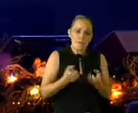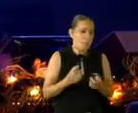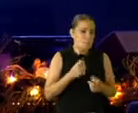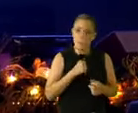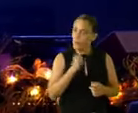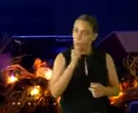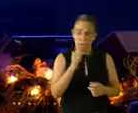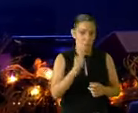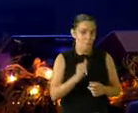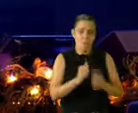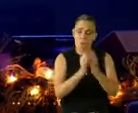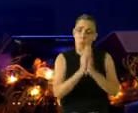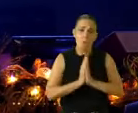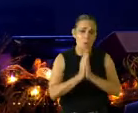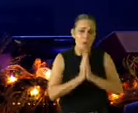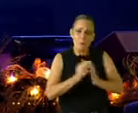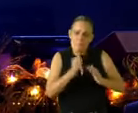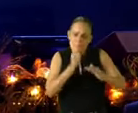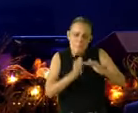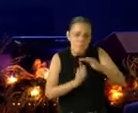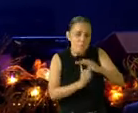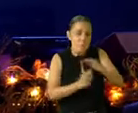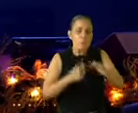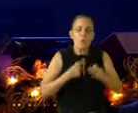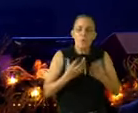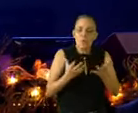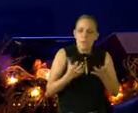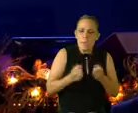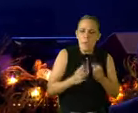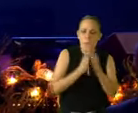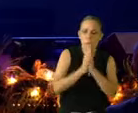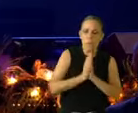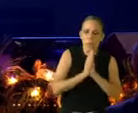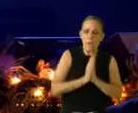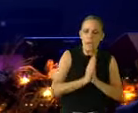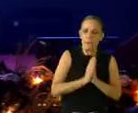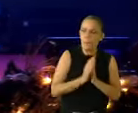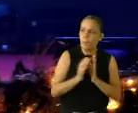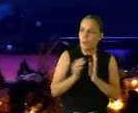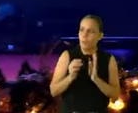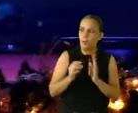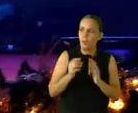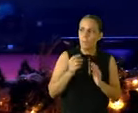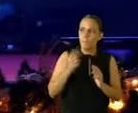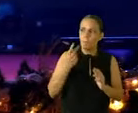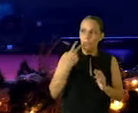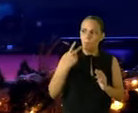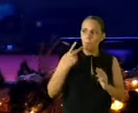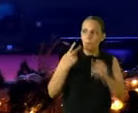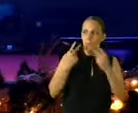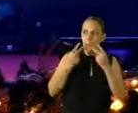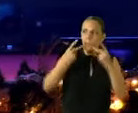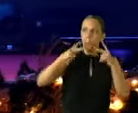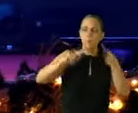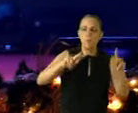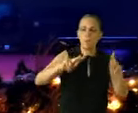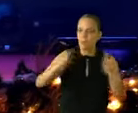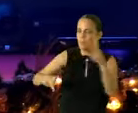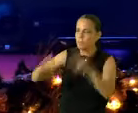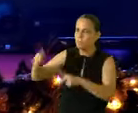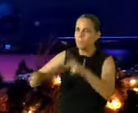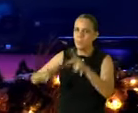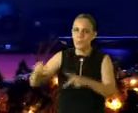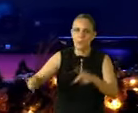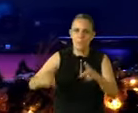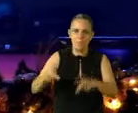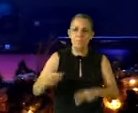mundo. Prendió el altar, salieron las luces, eso está grabado, porque yo lo tuve que grabar. Le dije,